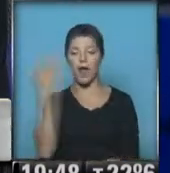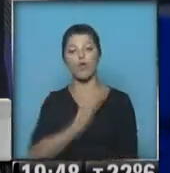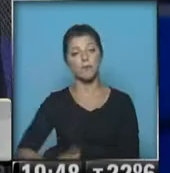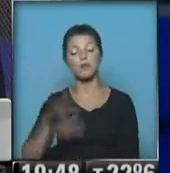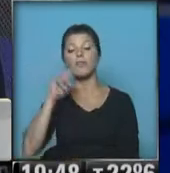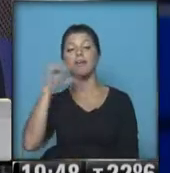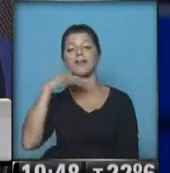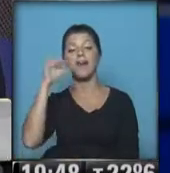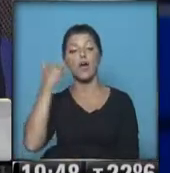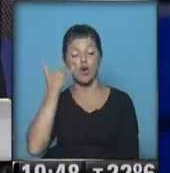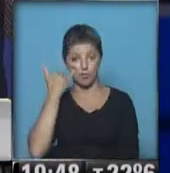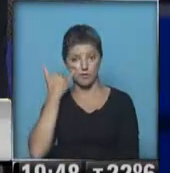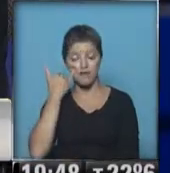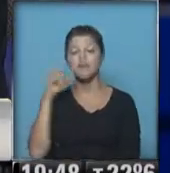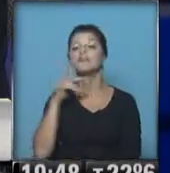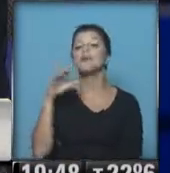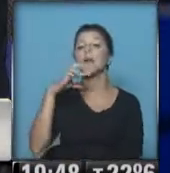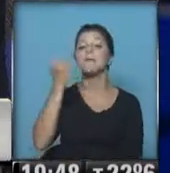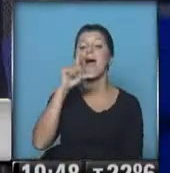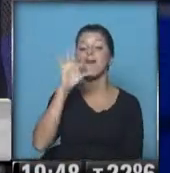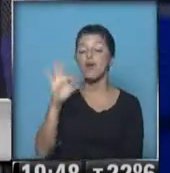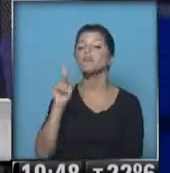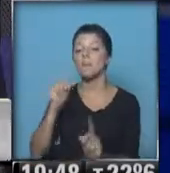Pablo Iglesias, el dirigente de Podemos, ya pidió